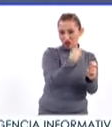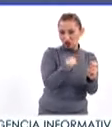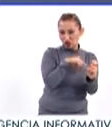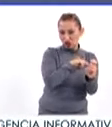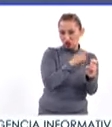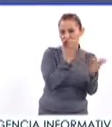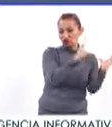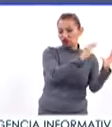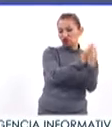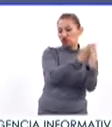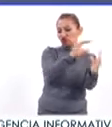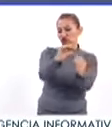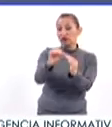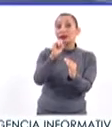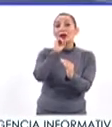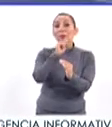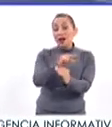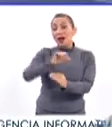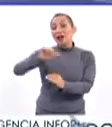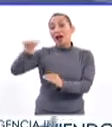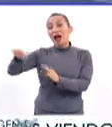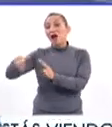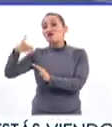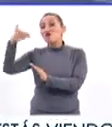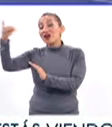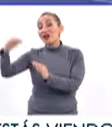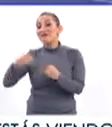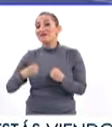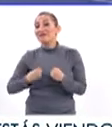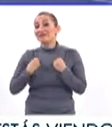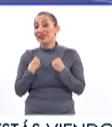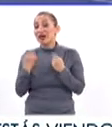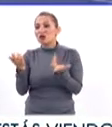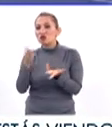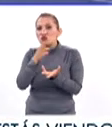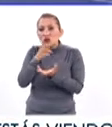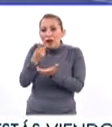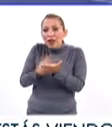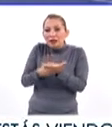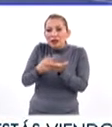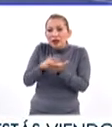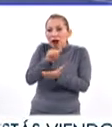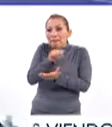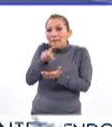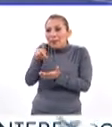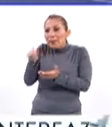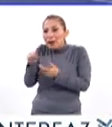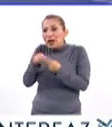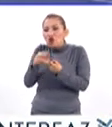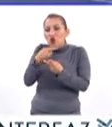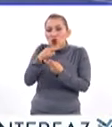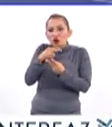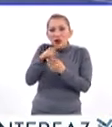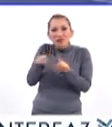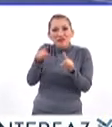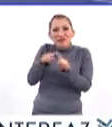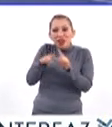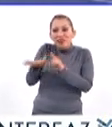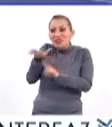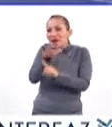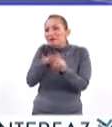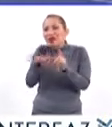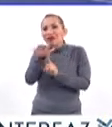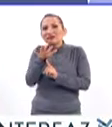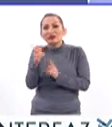corresponden curricularmente, sino realmente también en el manejo de las herramientas y el manejo de los